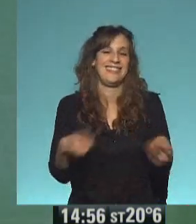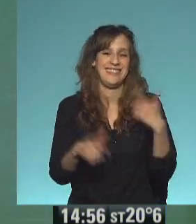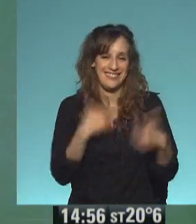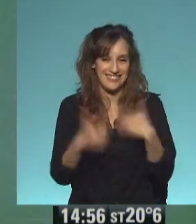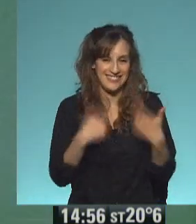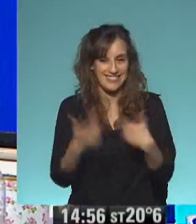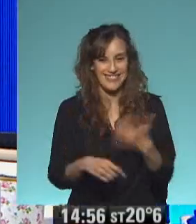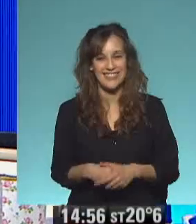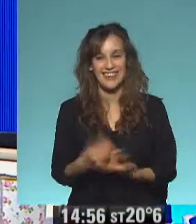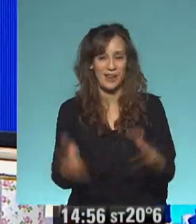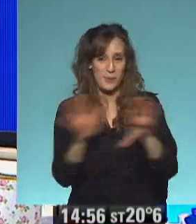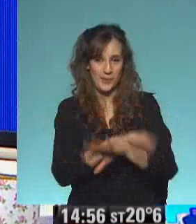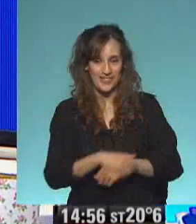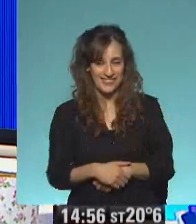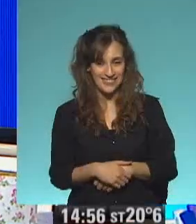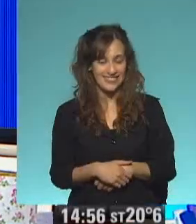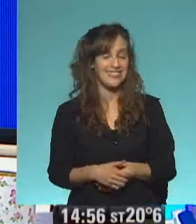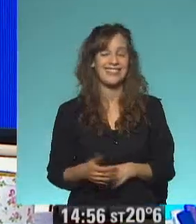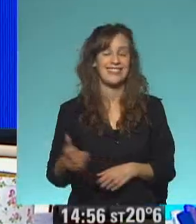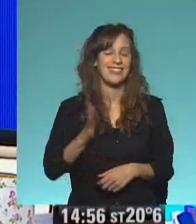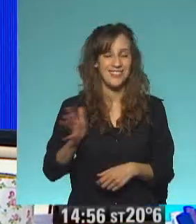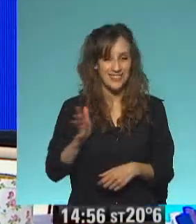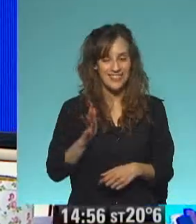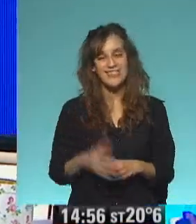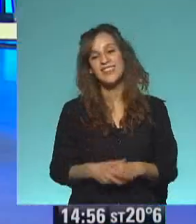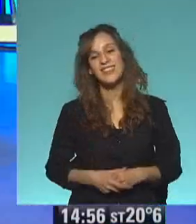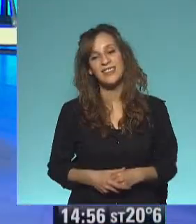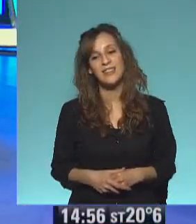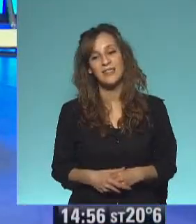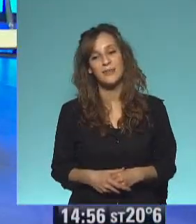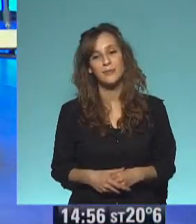de ahí de ese lugar. Me va a mandar al rincón.